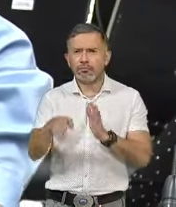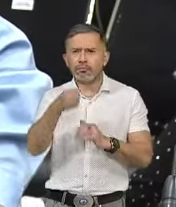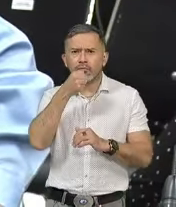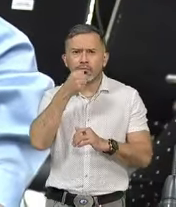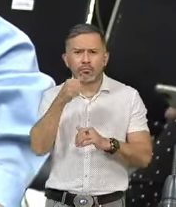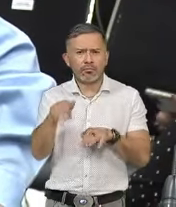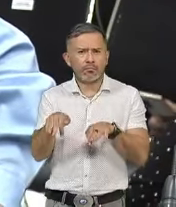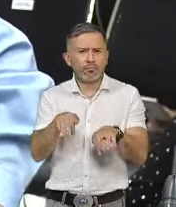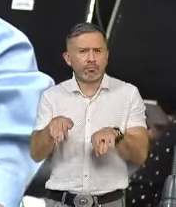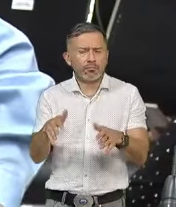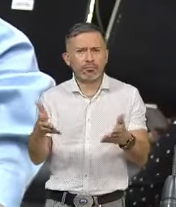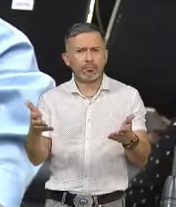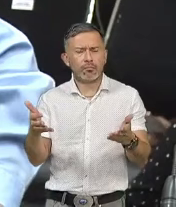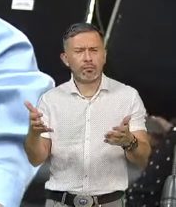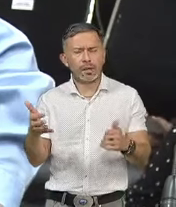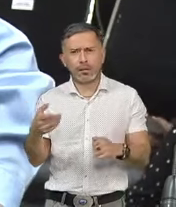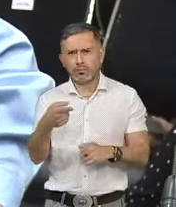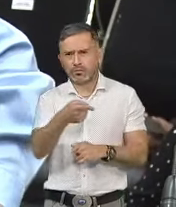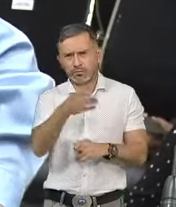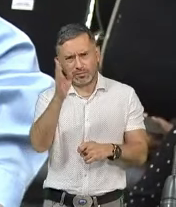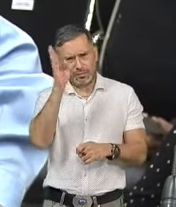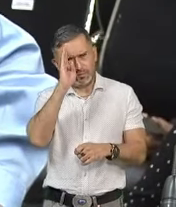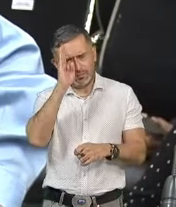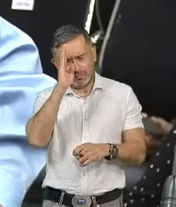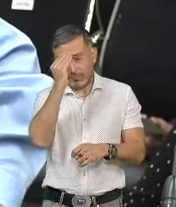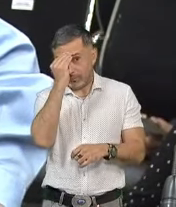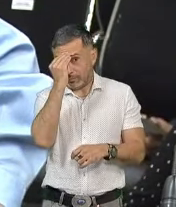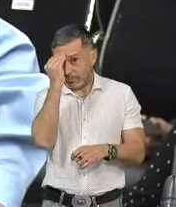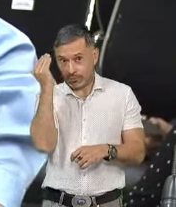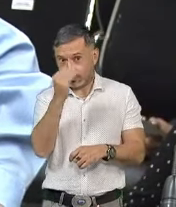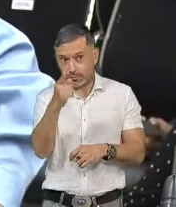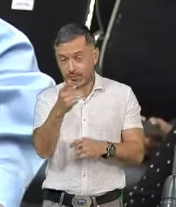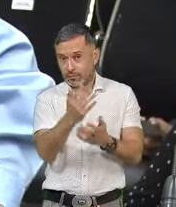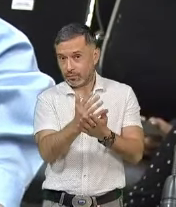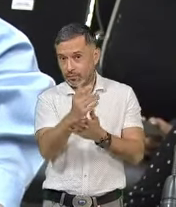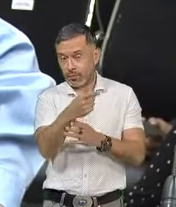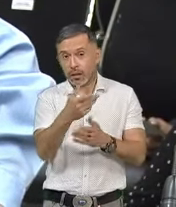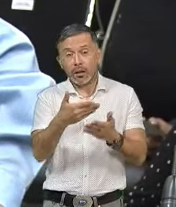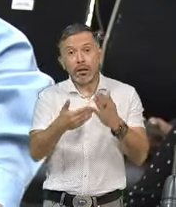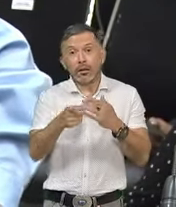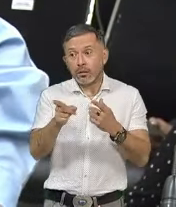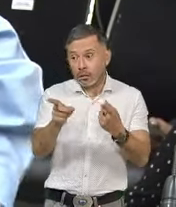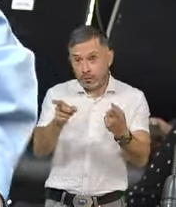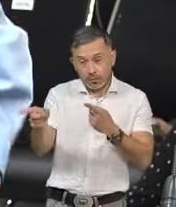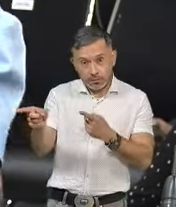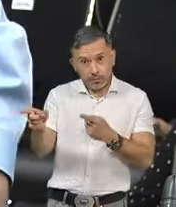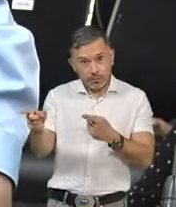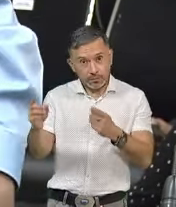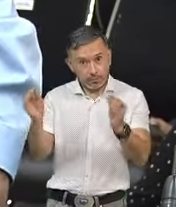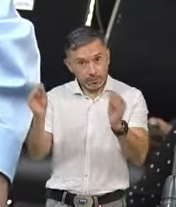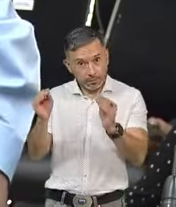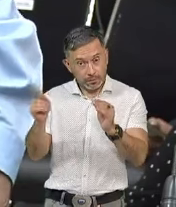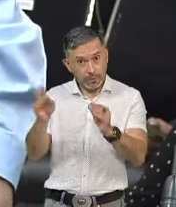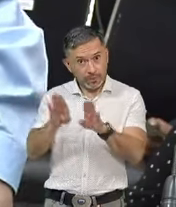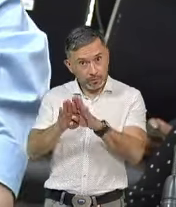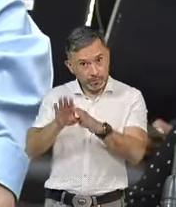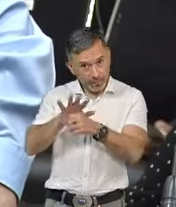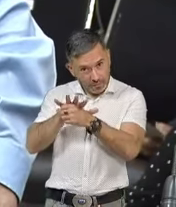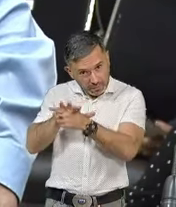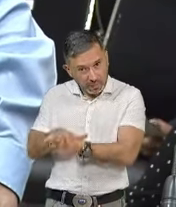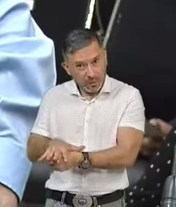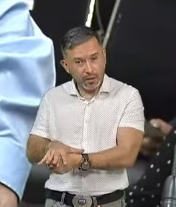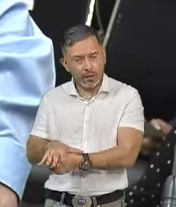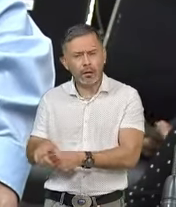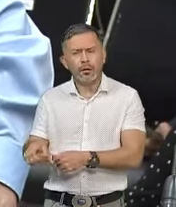parece eso terrible que a uno de los moderadores ahora se le someta una presión yo lo miraría al